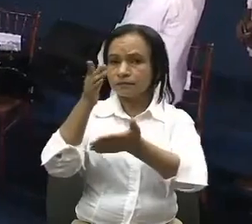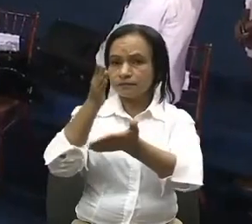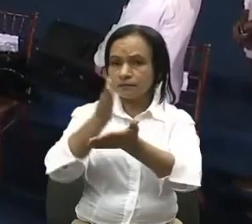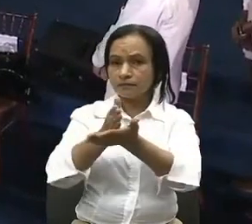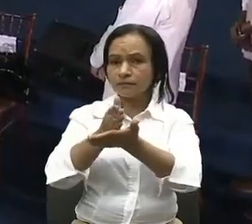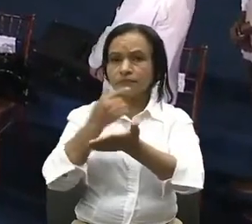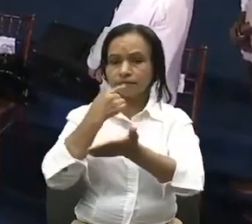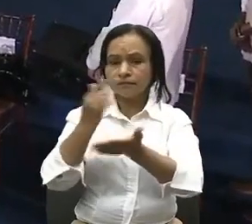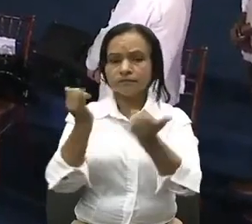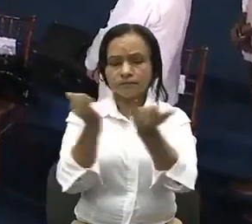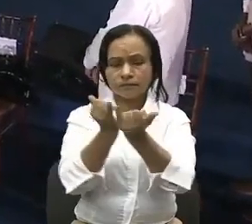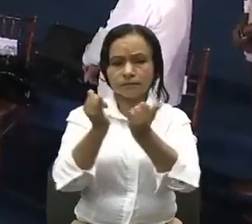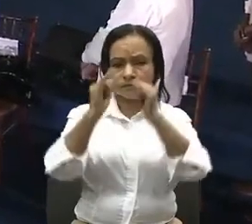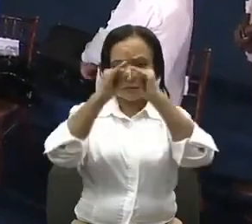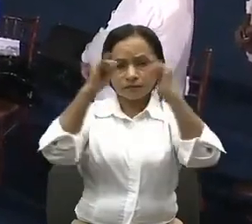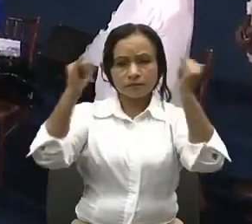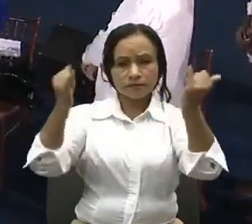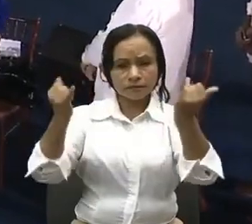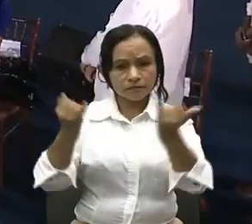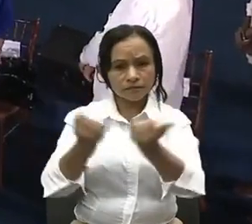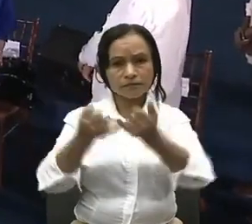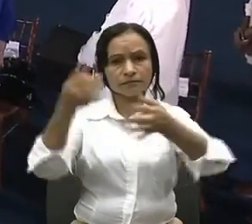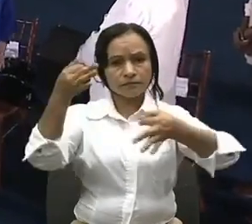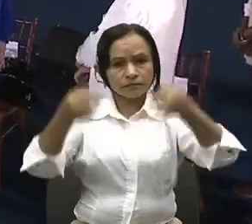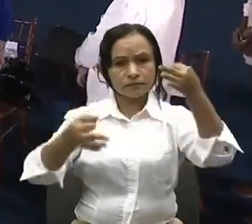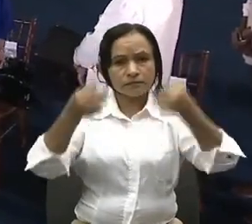también la Corte,